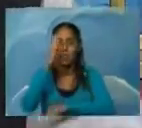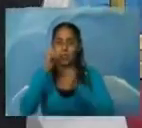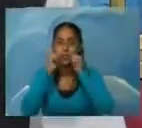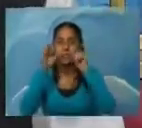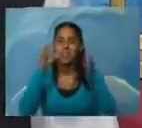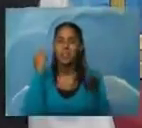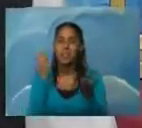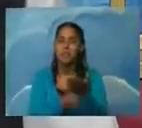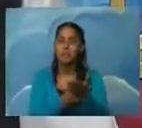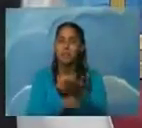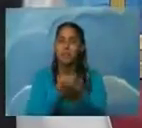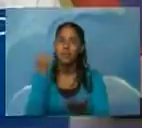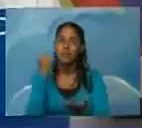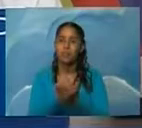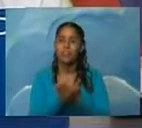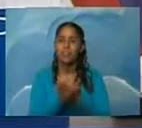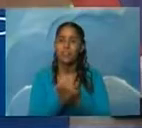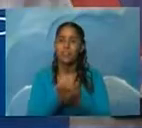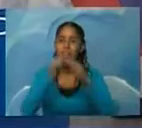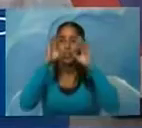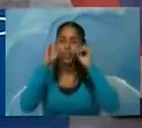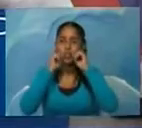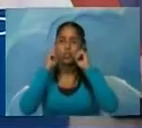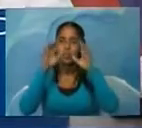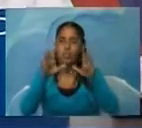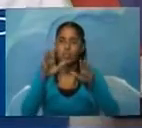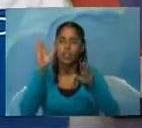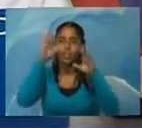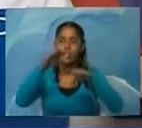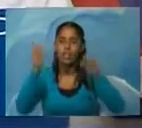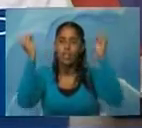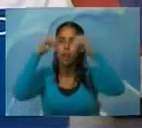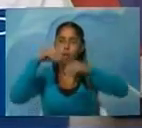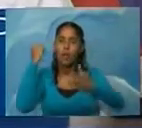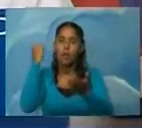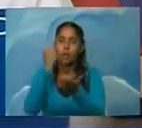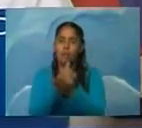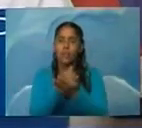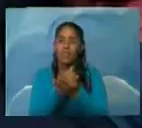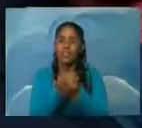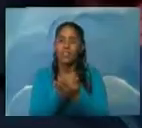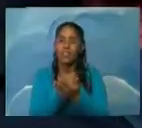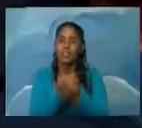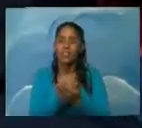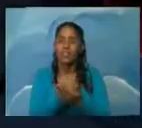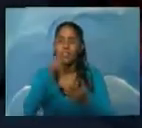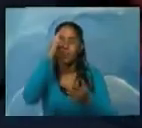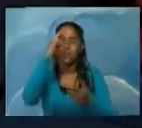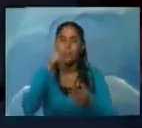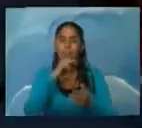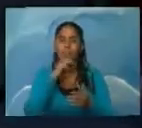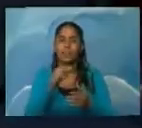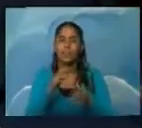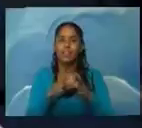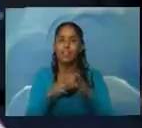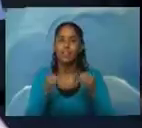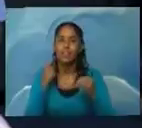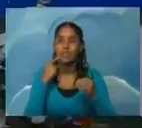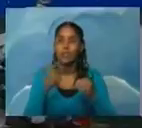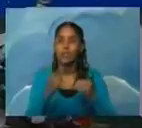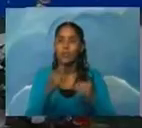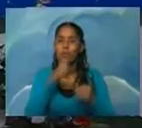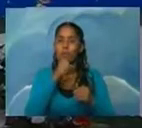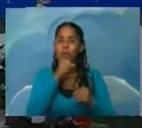bendiga, hermano. Amén. Que Dios te bendiga. ¿Estás de acuerdo, cielito? Amén. Papá, mi abuela decía,